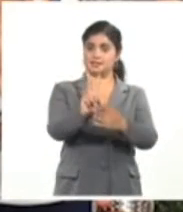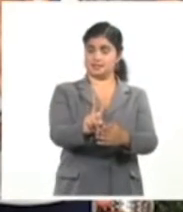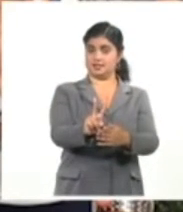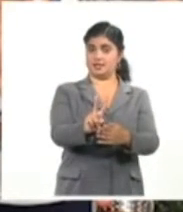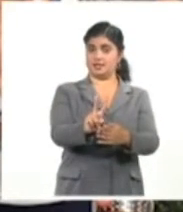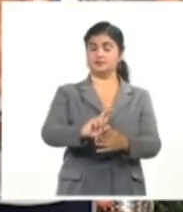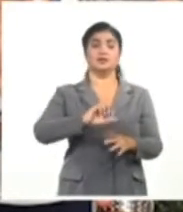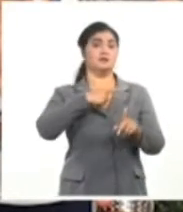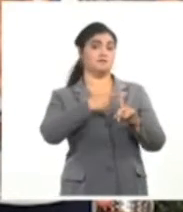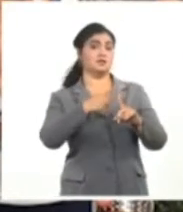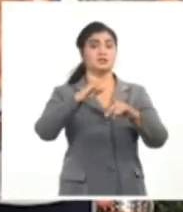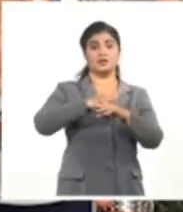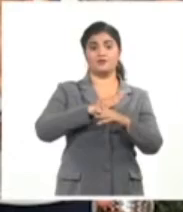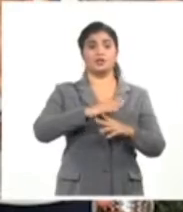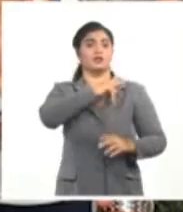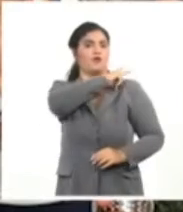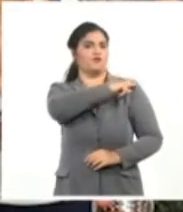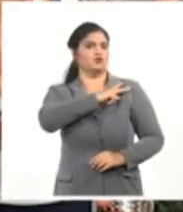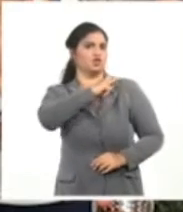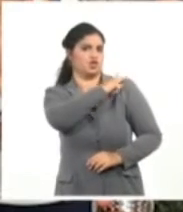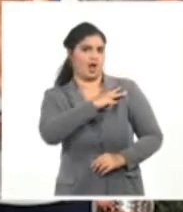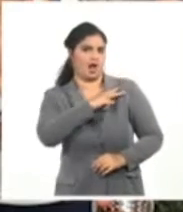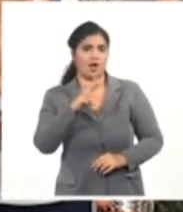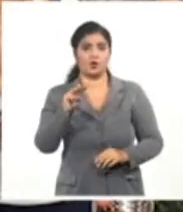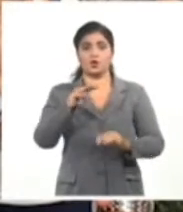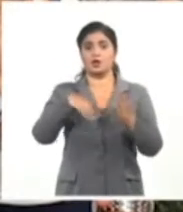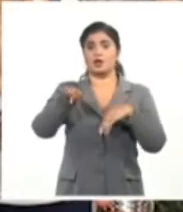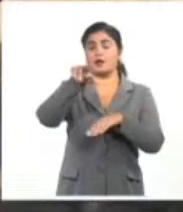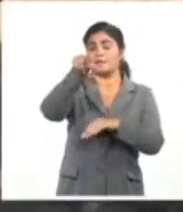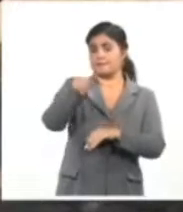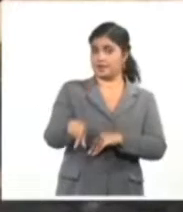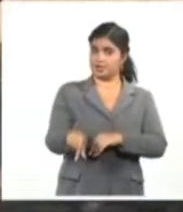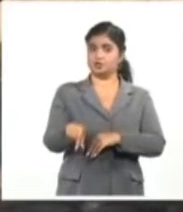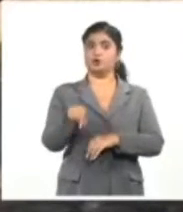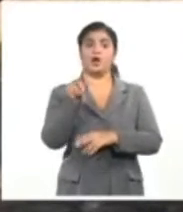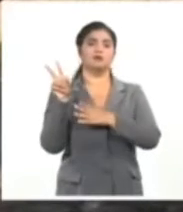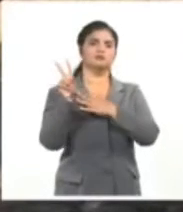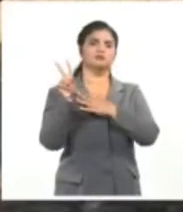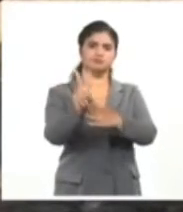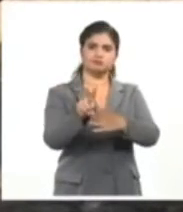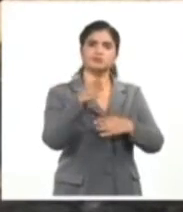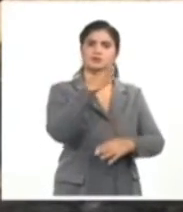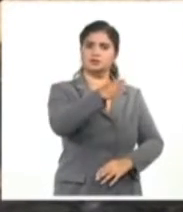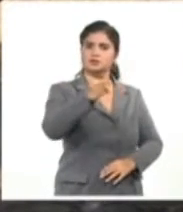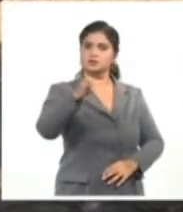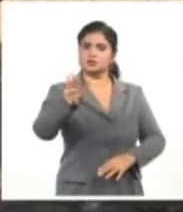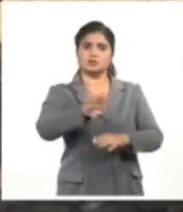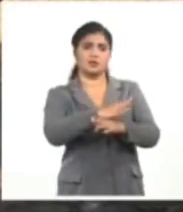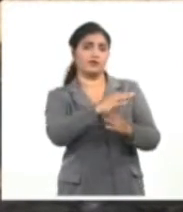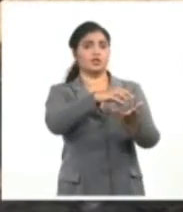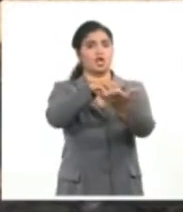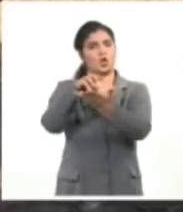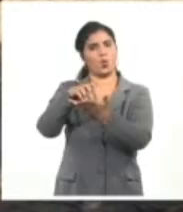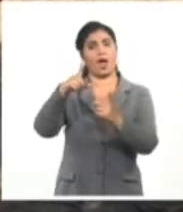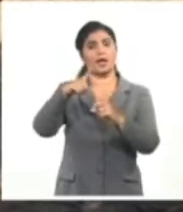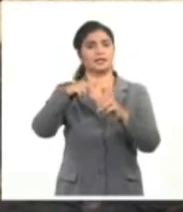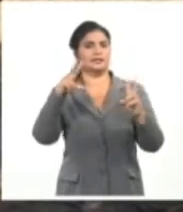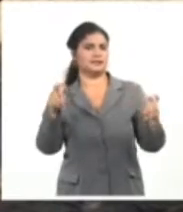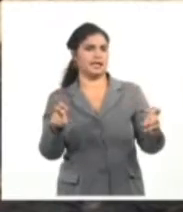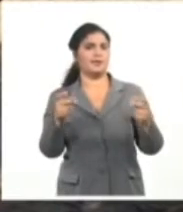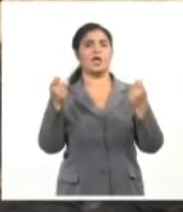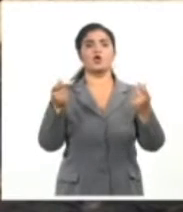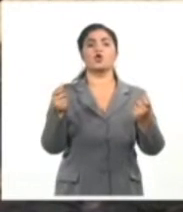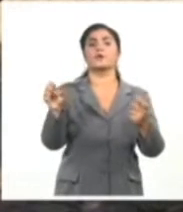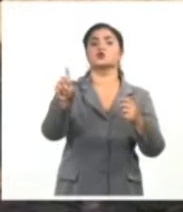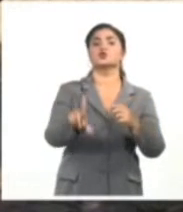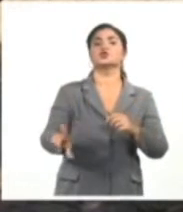integran además varios viceprimeros ministros y ministros que en estos momentos están recorriendo diversos objetivos económicos y sociales de la